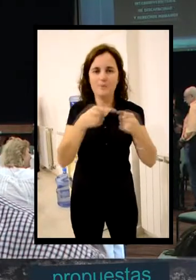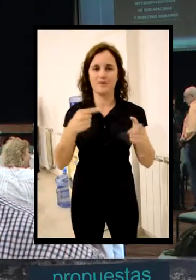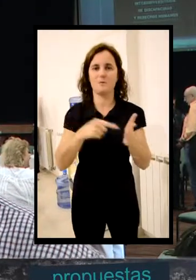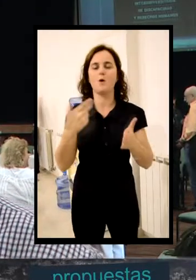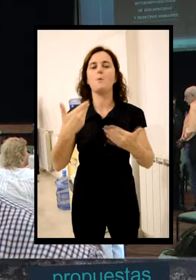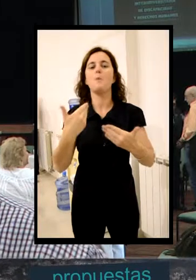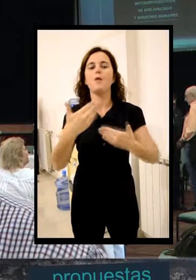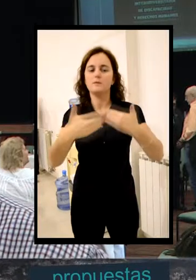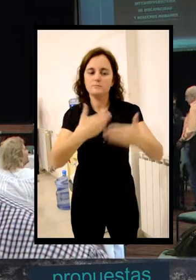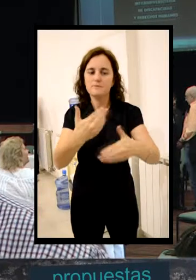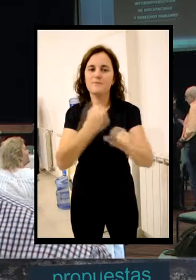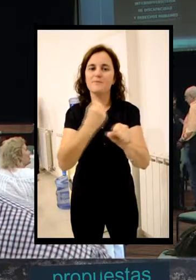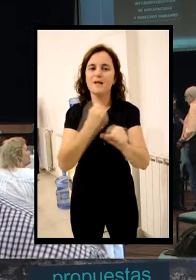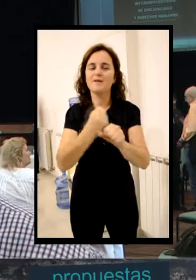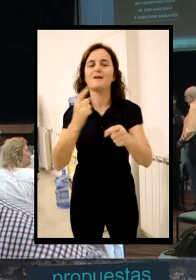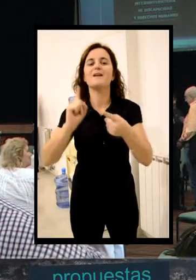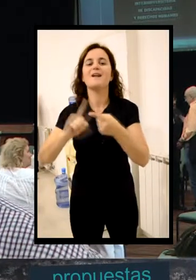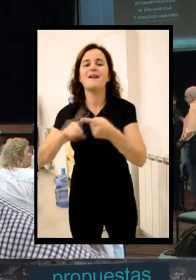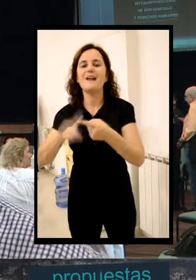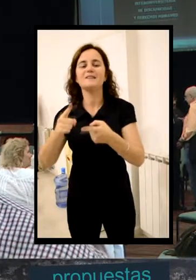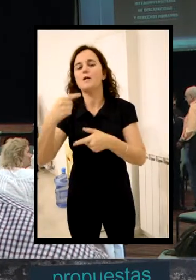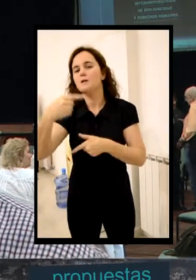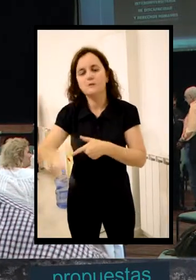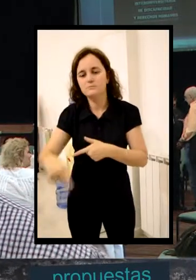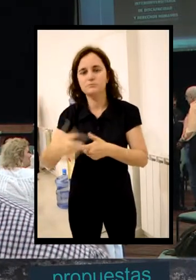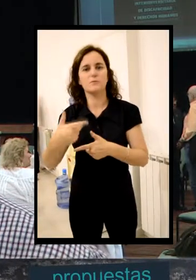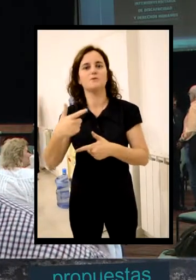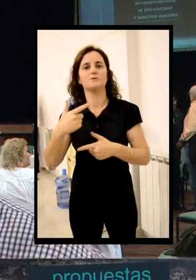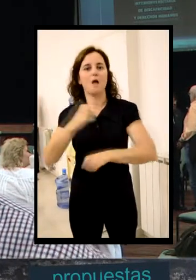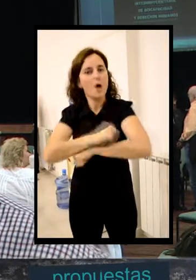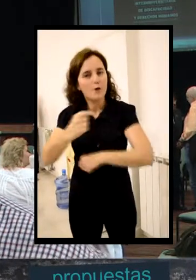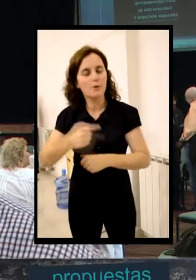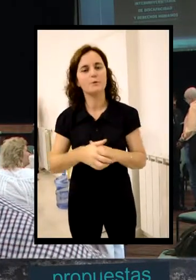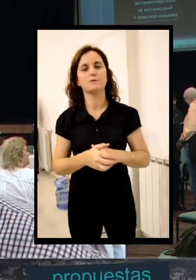poder trabajar todo lo que tiene que ver con lo actitudinal trabajarla